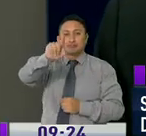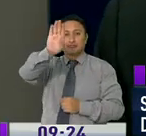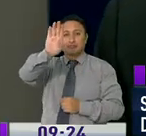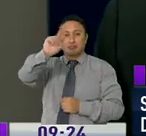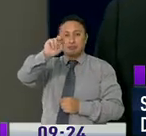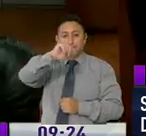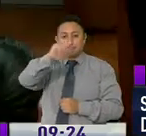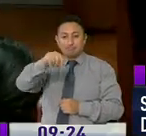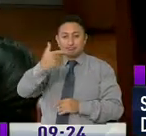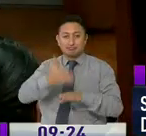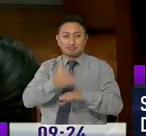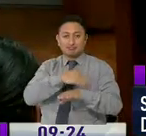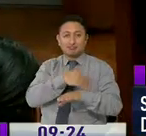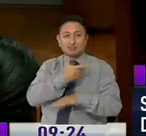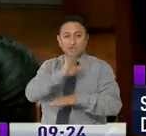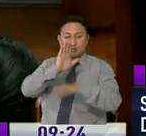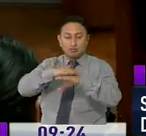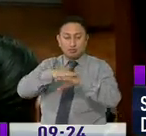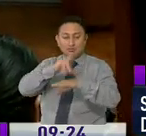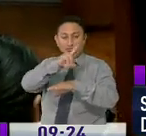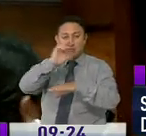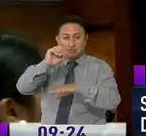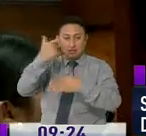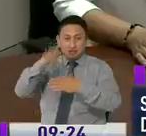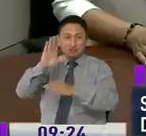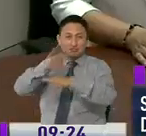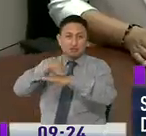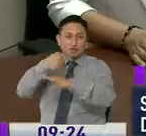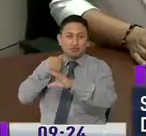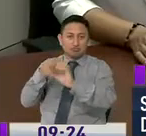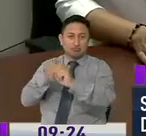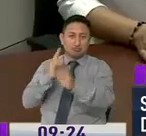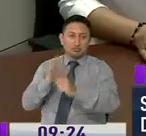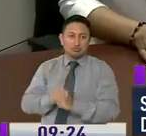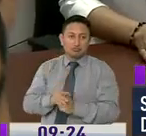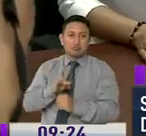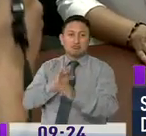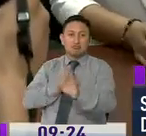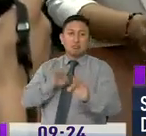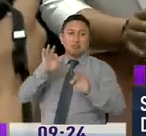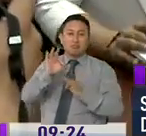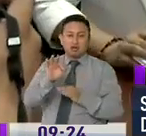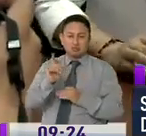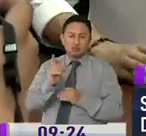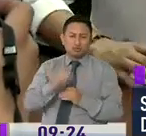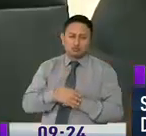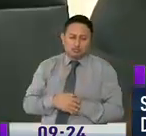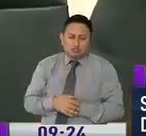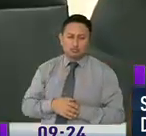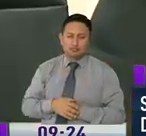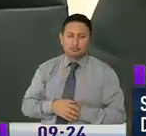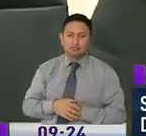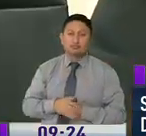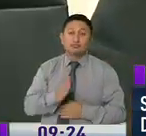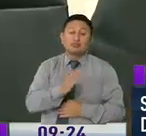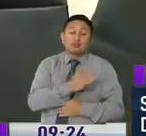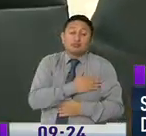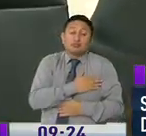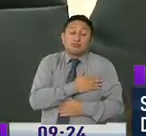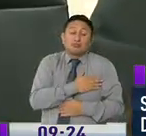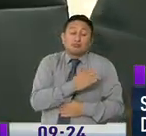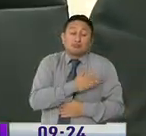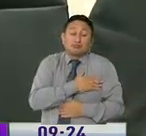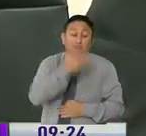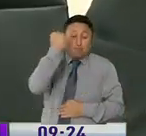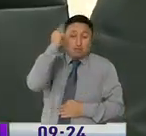puesto en conocimiento sobre su retiro el 20 de este mes. Su reemplazo no sería necesario. Yo soy de la idea personalmente